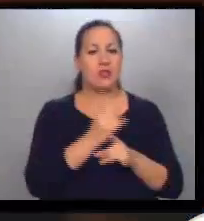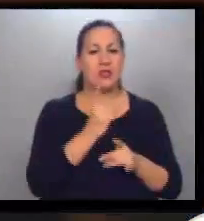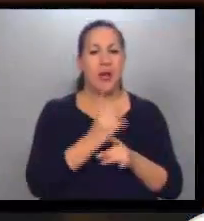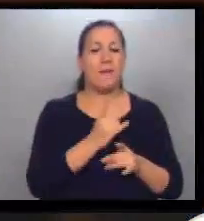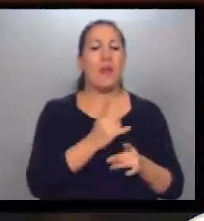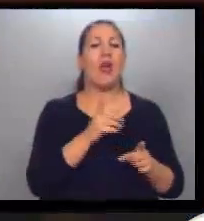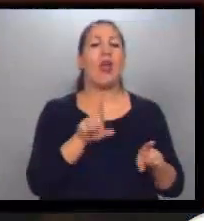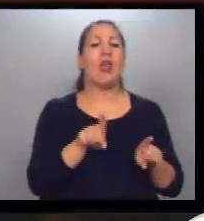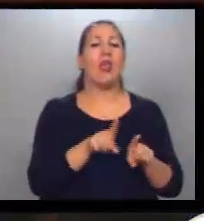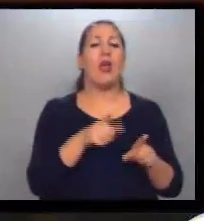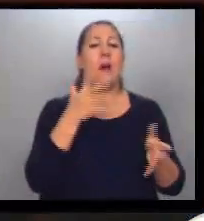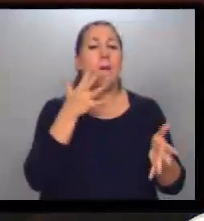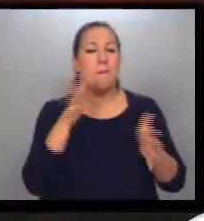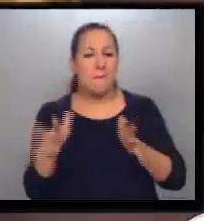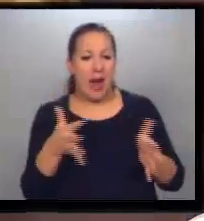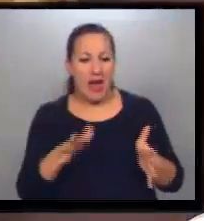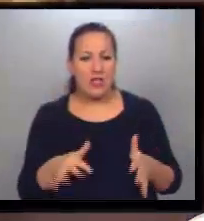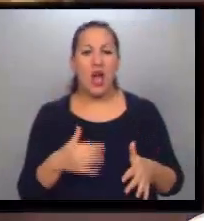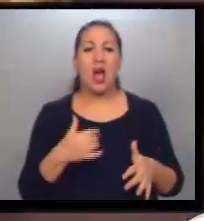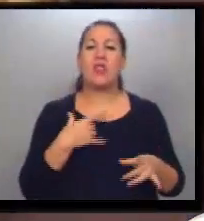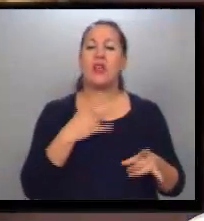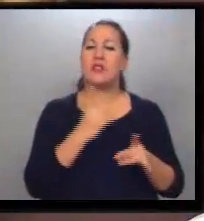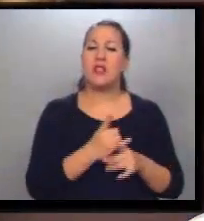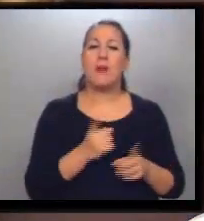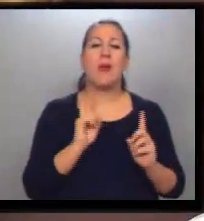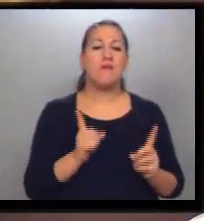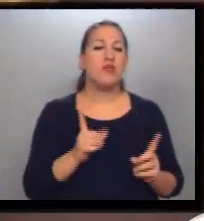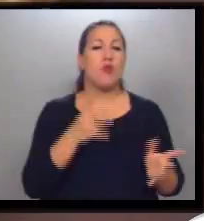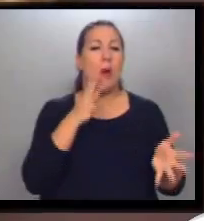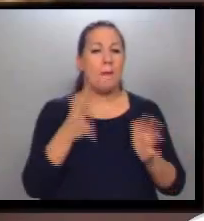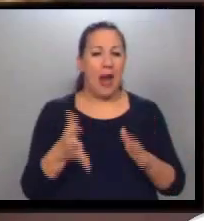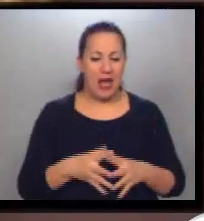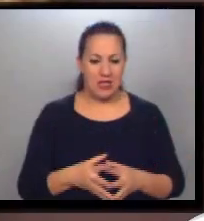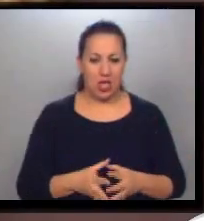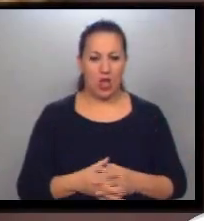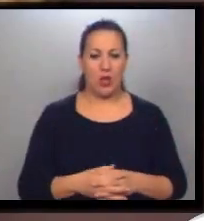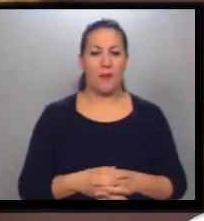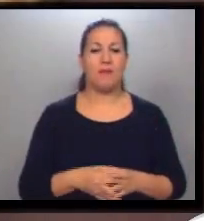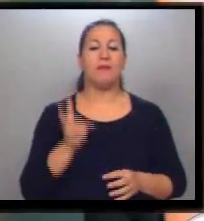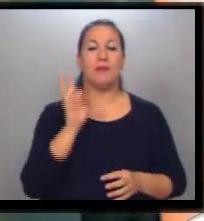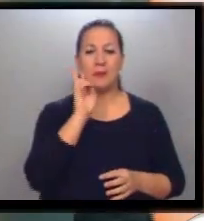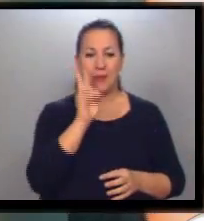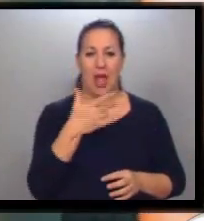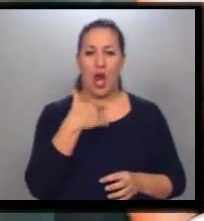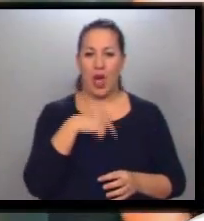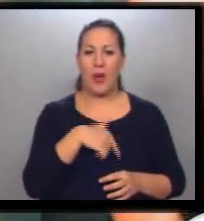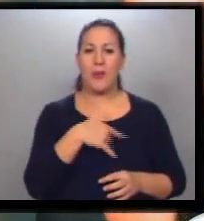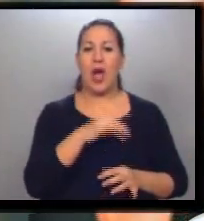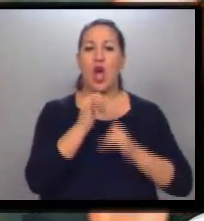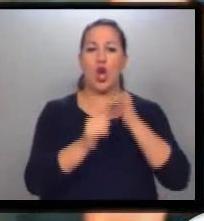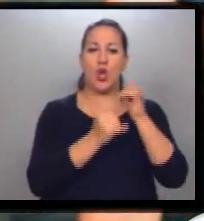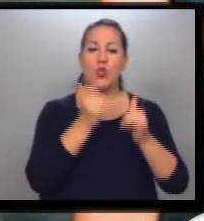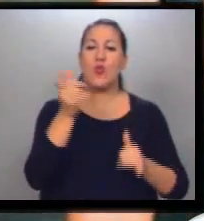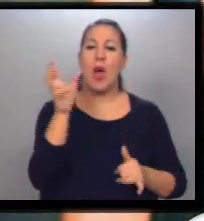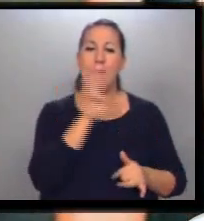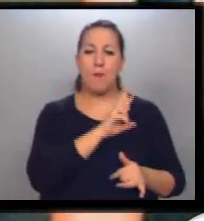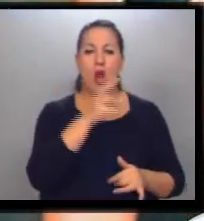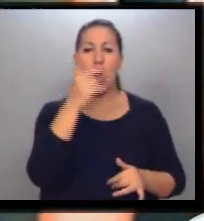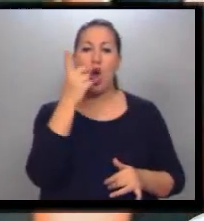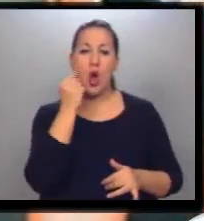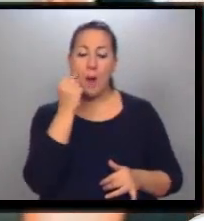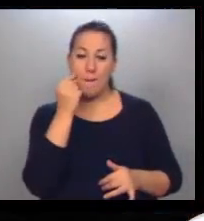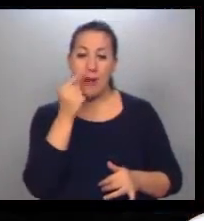y parecidos. Vamos y venimos hacia lugares parecidos. Y si no, miren lo que les voy a contar de esta mujer y de ese hombre.